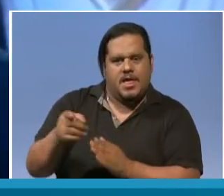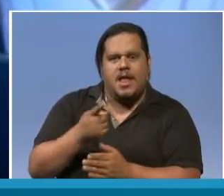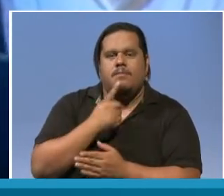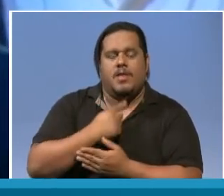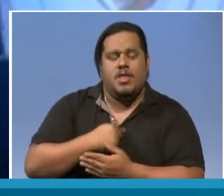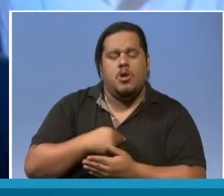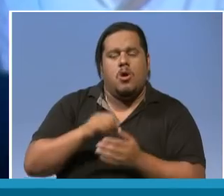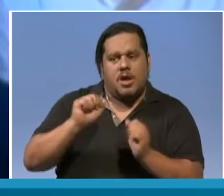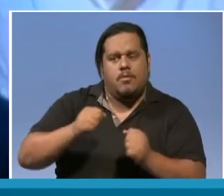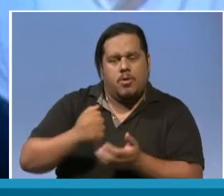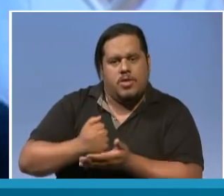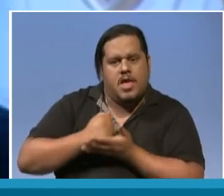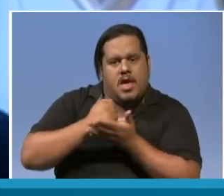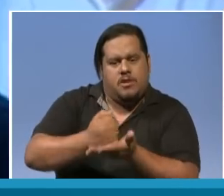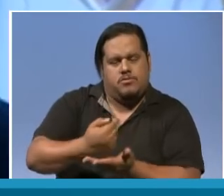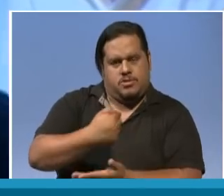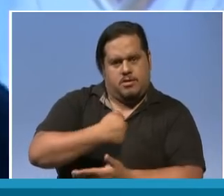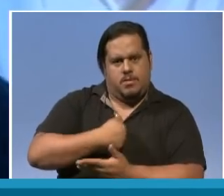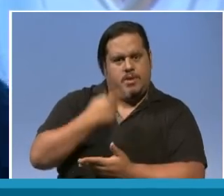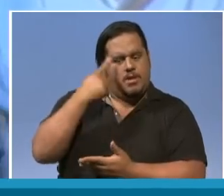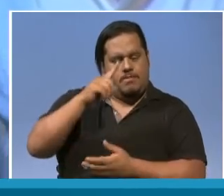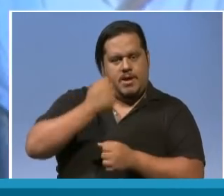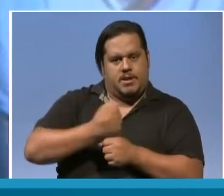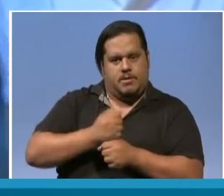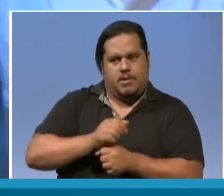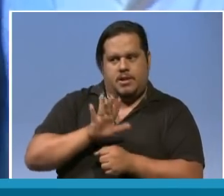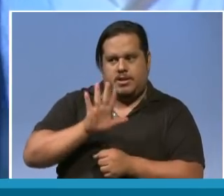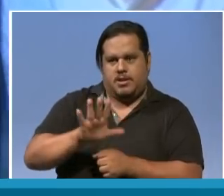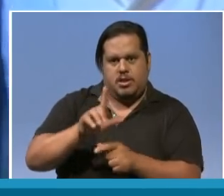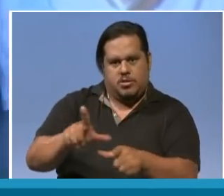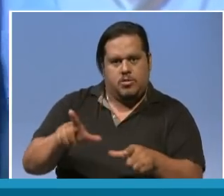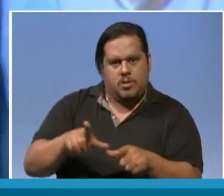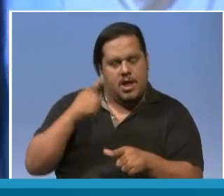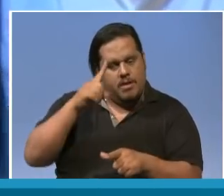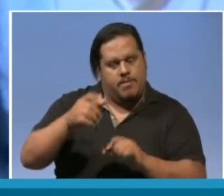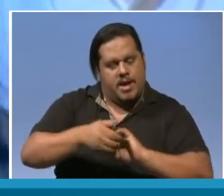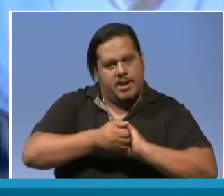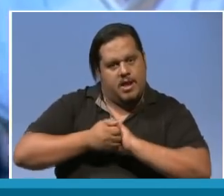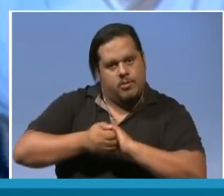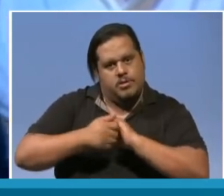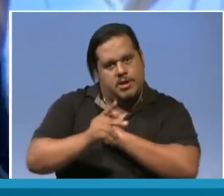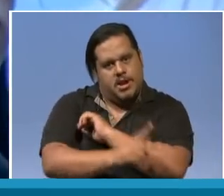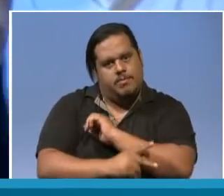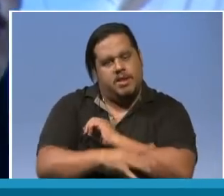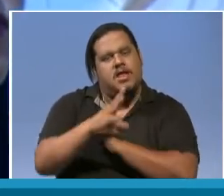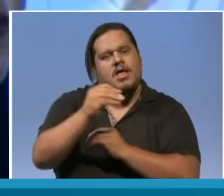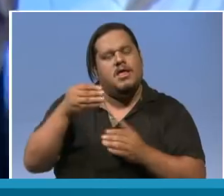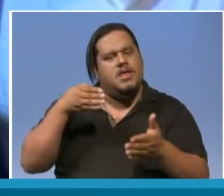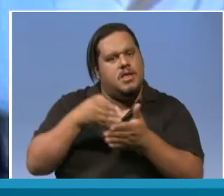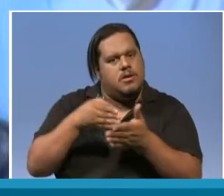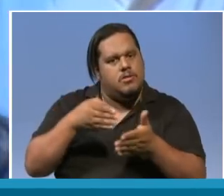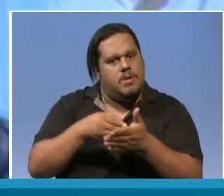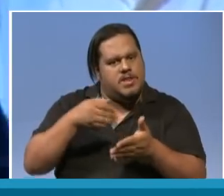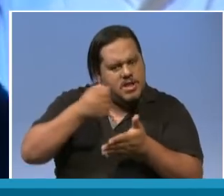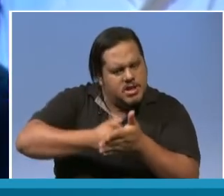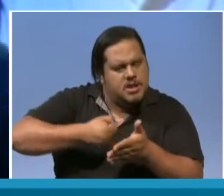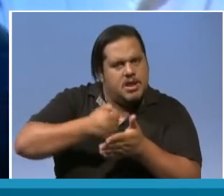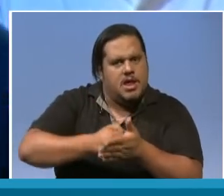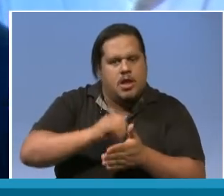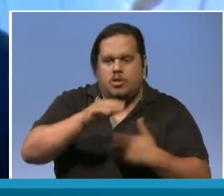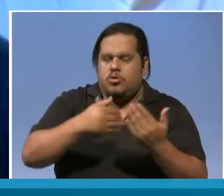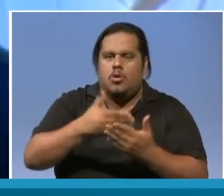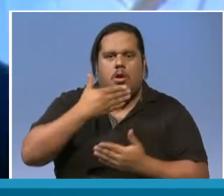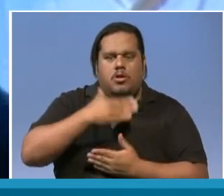las órdenes para trabajar desde su posición para unir al país y combatir esos males que nos